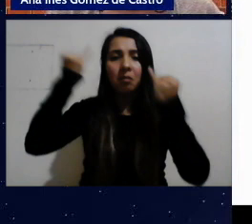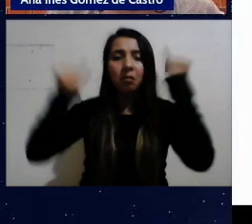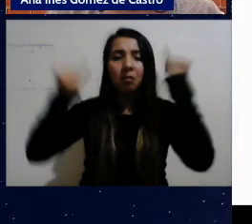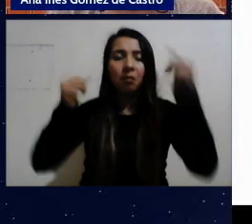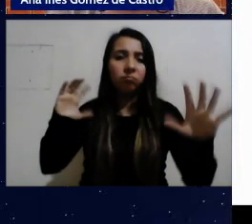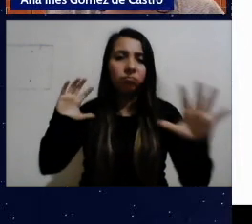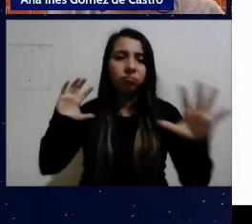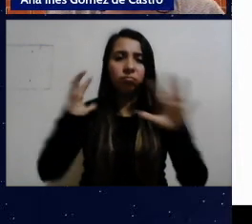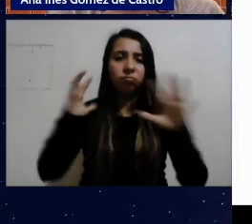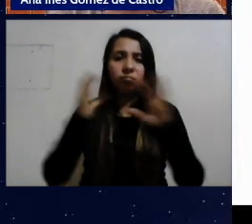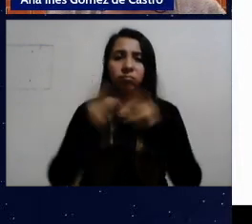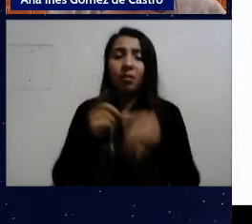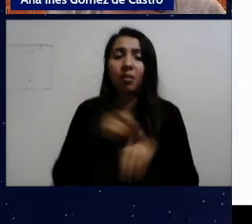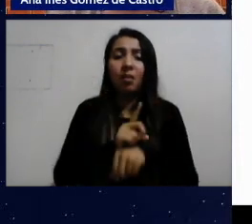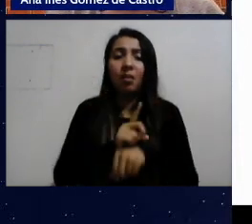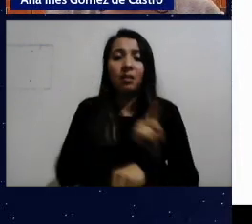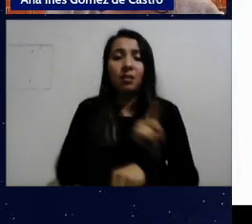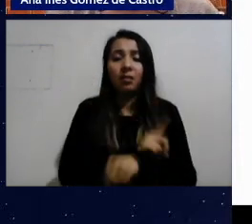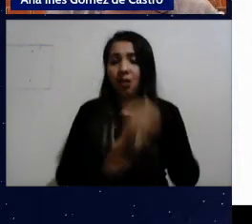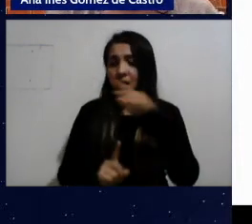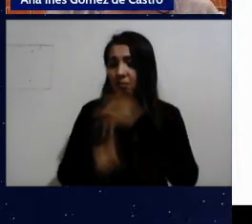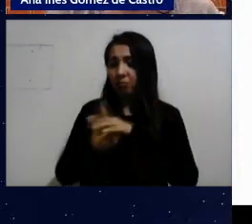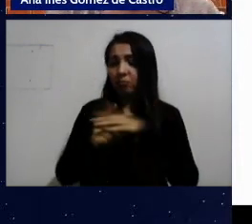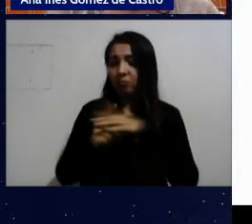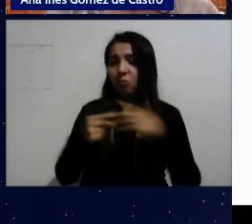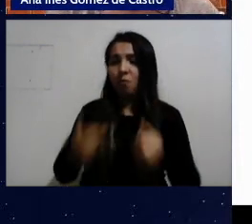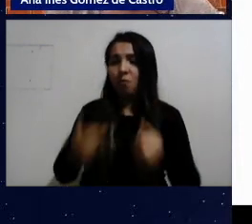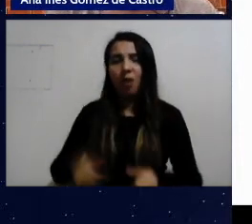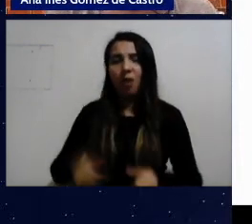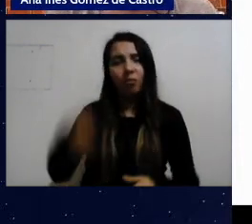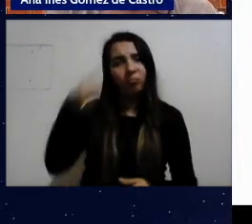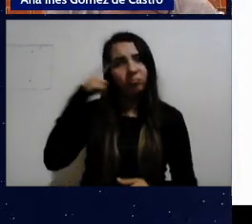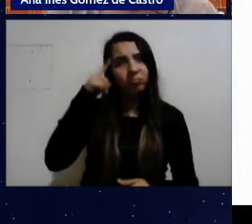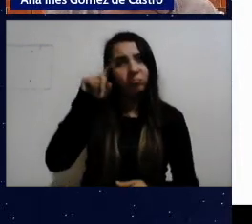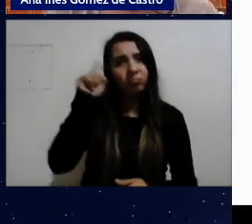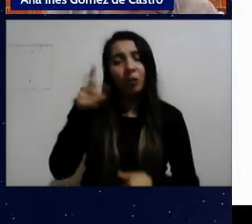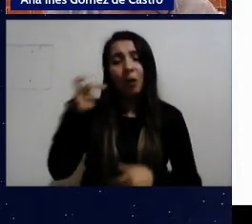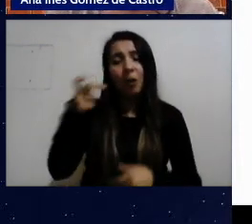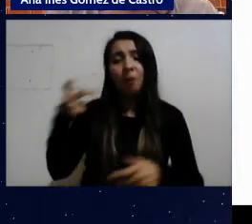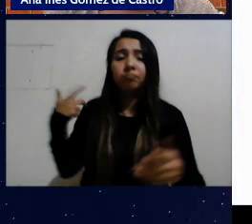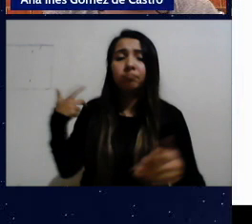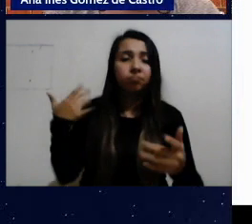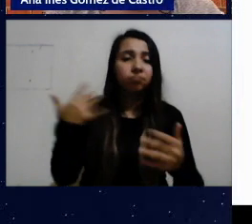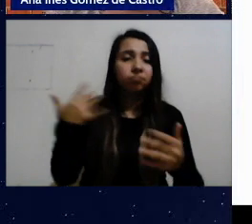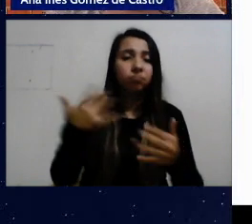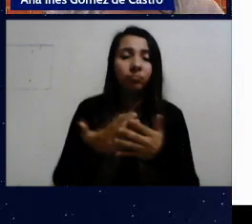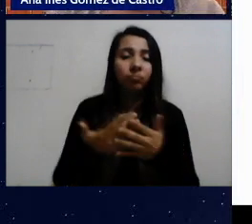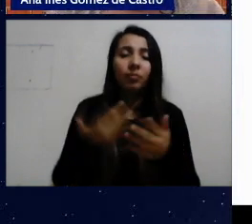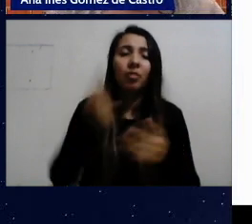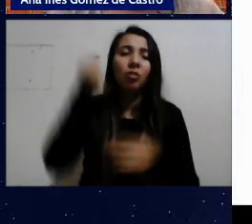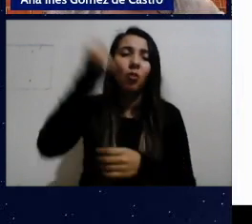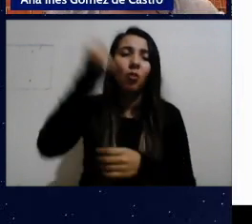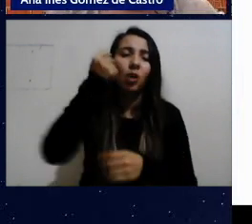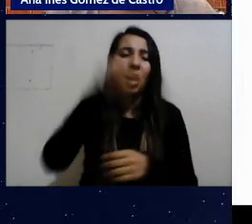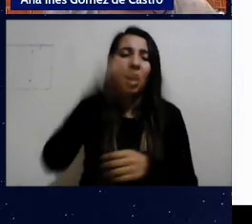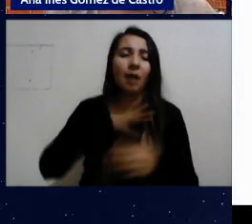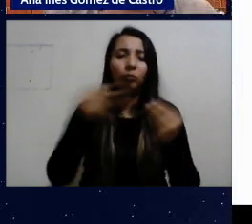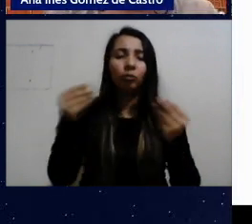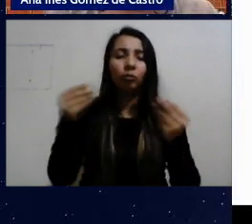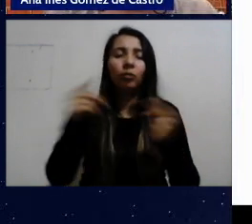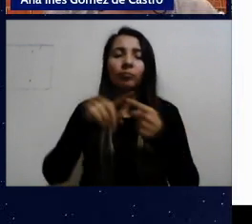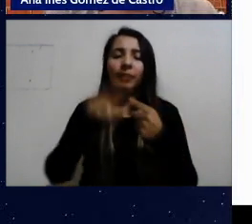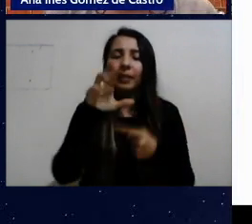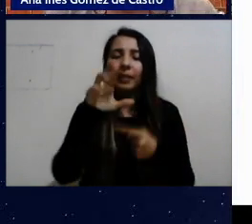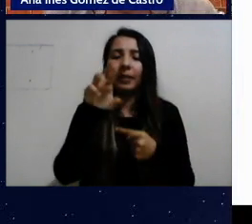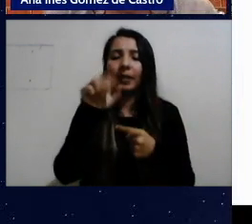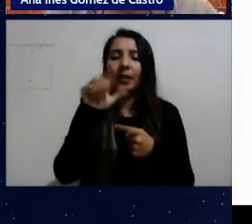de toda la historia, desde que el hombre empezó a razonar. Entonces, bueno, pues hay varias teorías. Obviamente está la teoría creacionista, en la